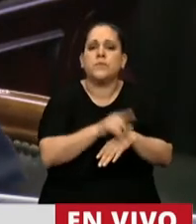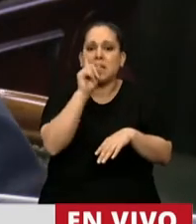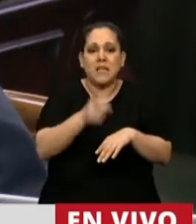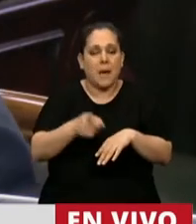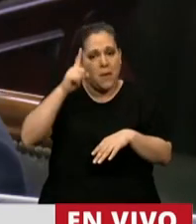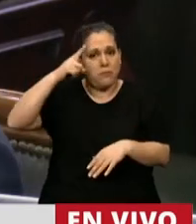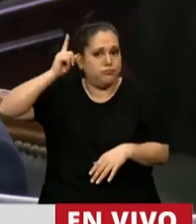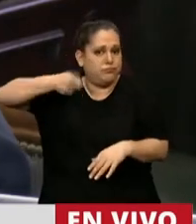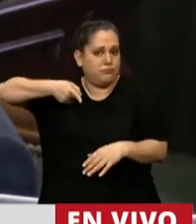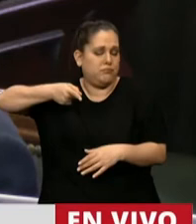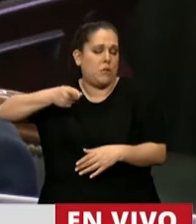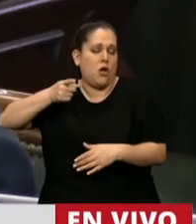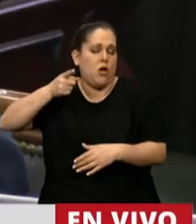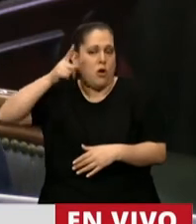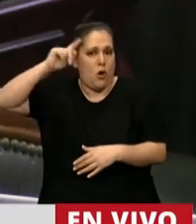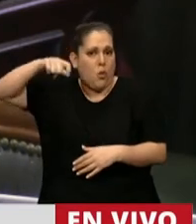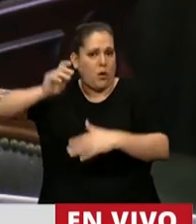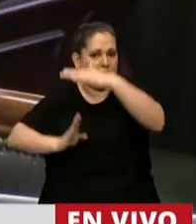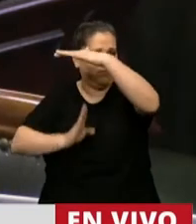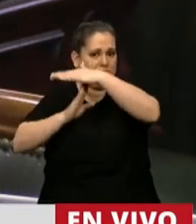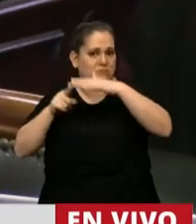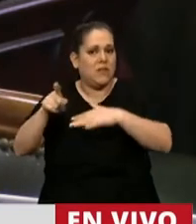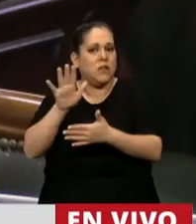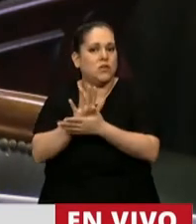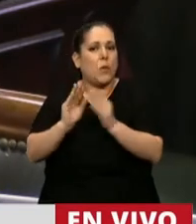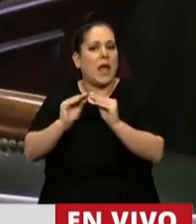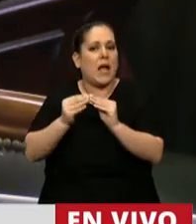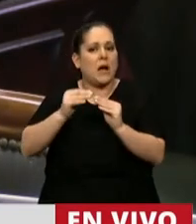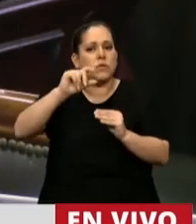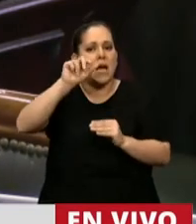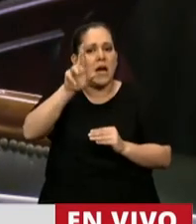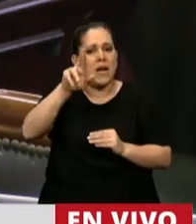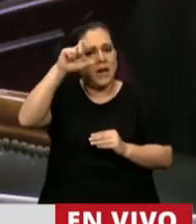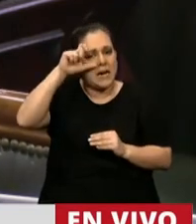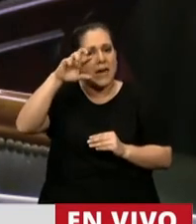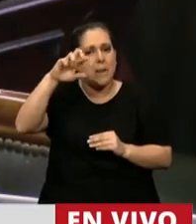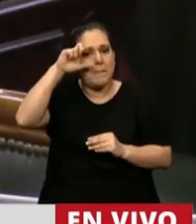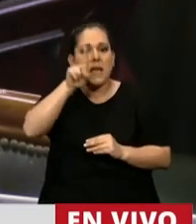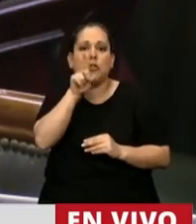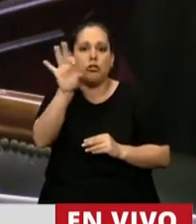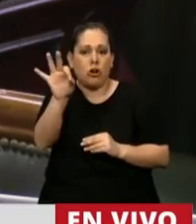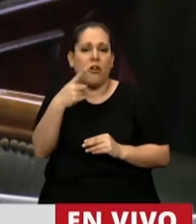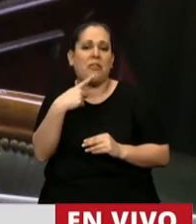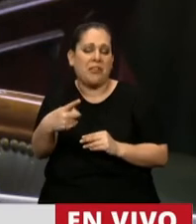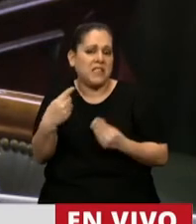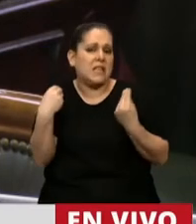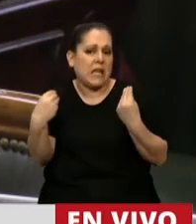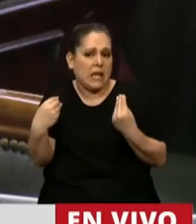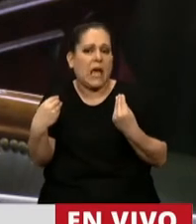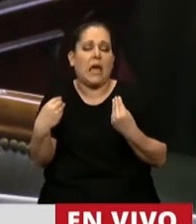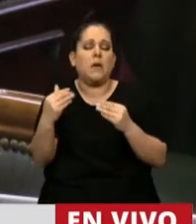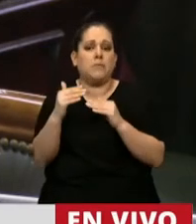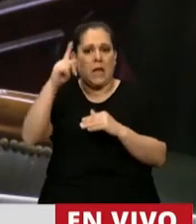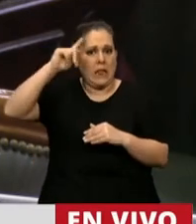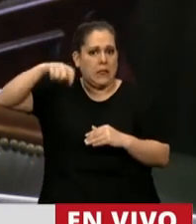de la Corte Suprema en la causa Repeto. En la causa Repeto, claramente dice nuestro